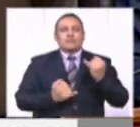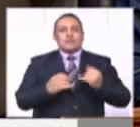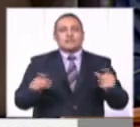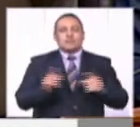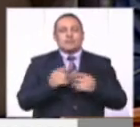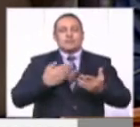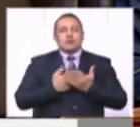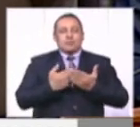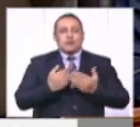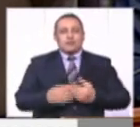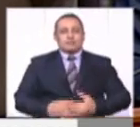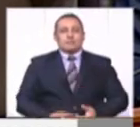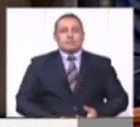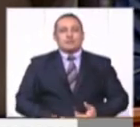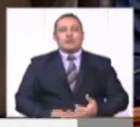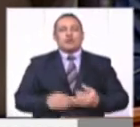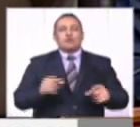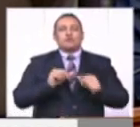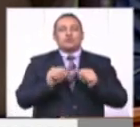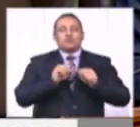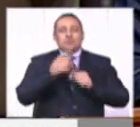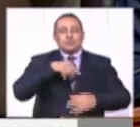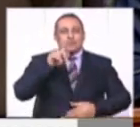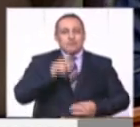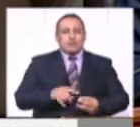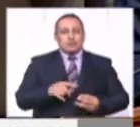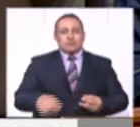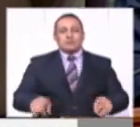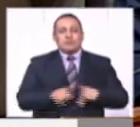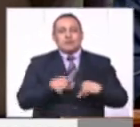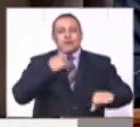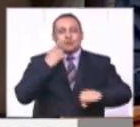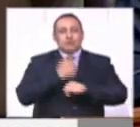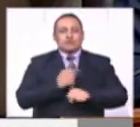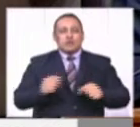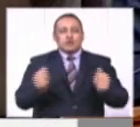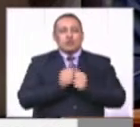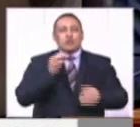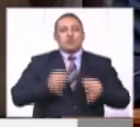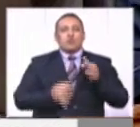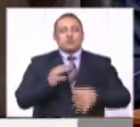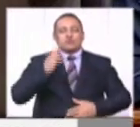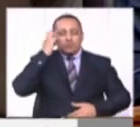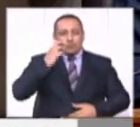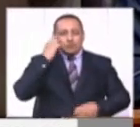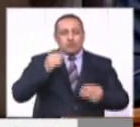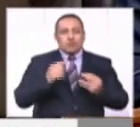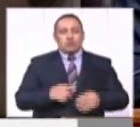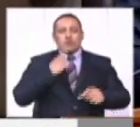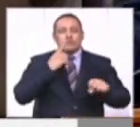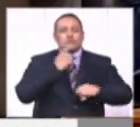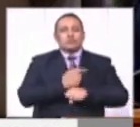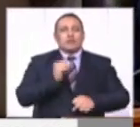concluye lo siguiente en su Artículo primero acusar vía juicio político al denunciado Aníbal Torres